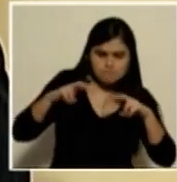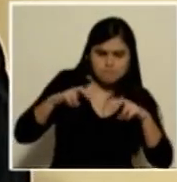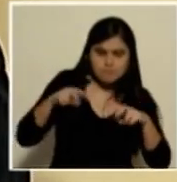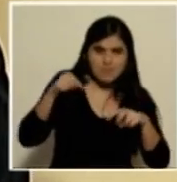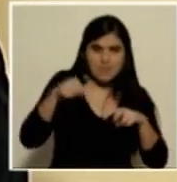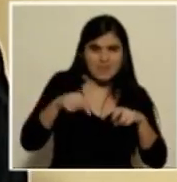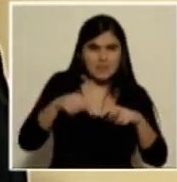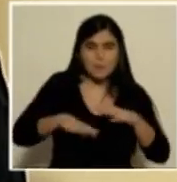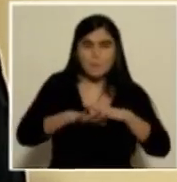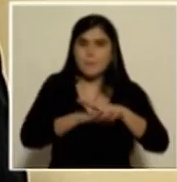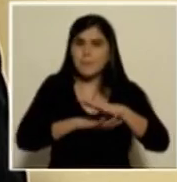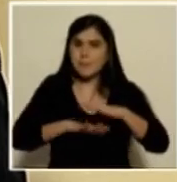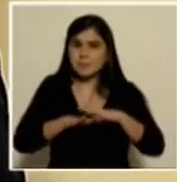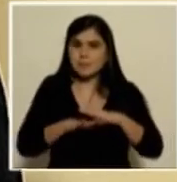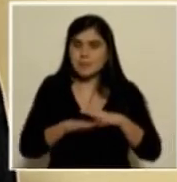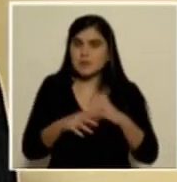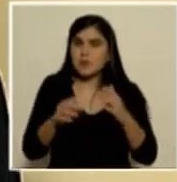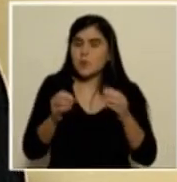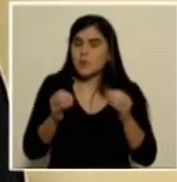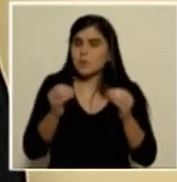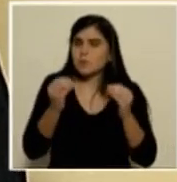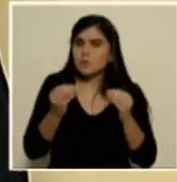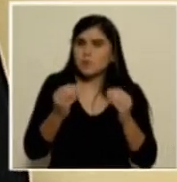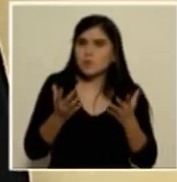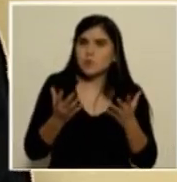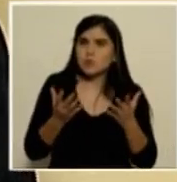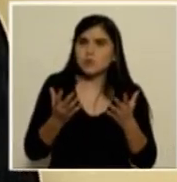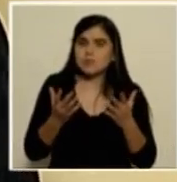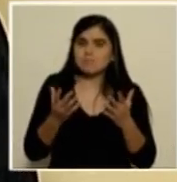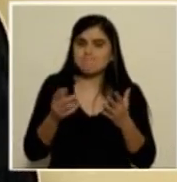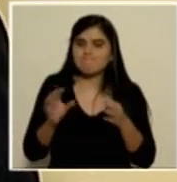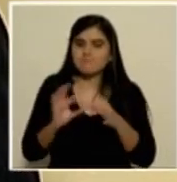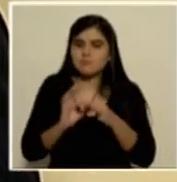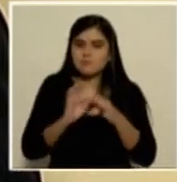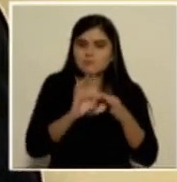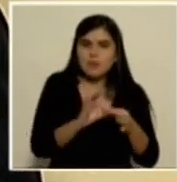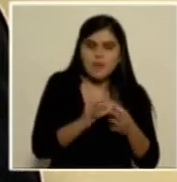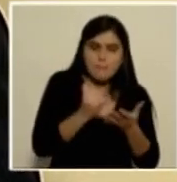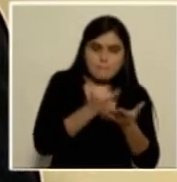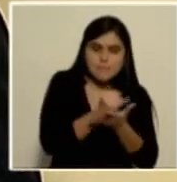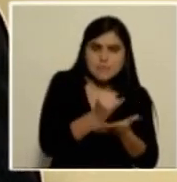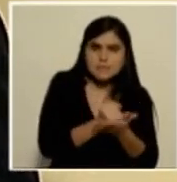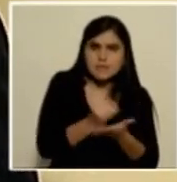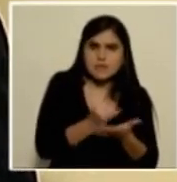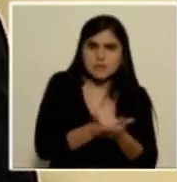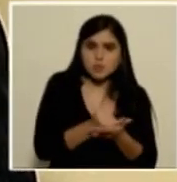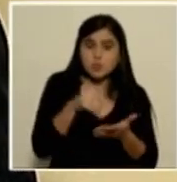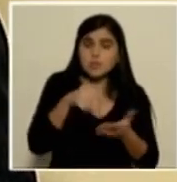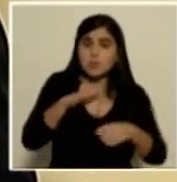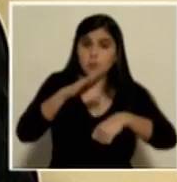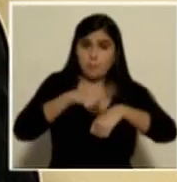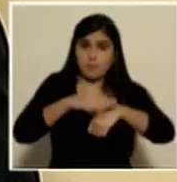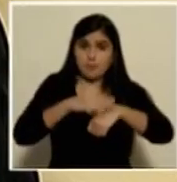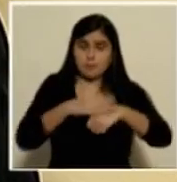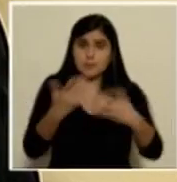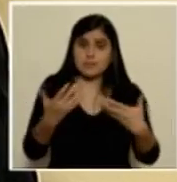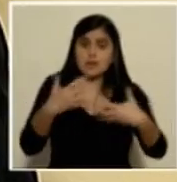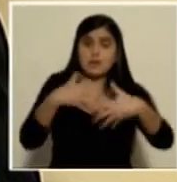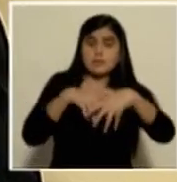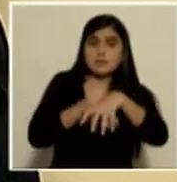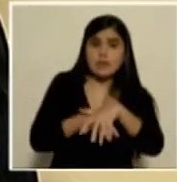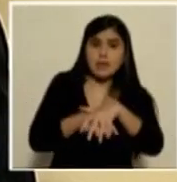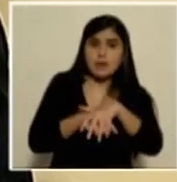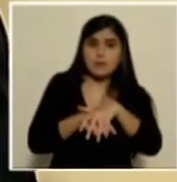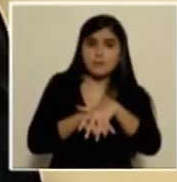fundamentos muy sólidos, muy basados en evidencia, que justamente facultan que esto se ha ido adaptando o